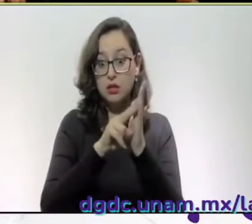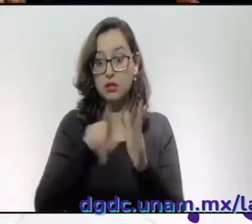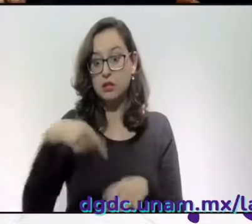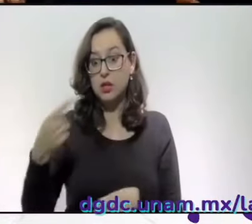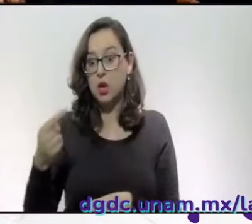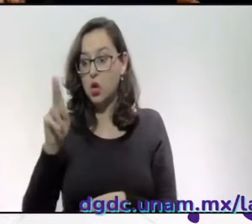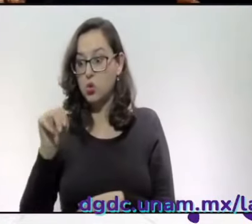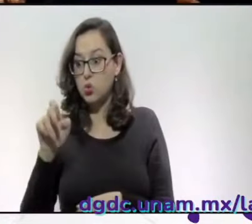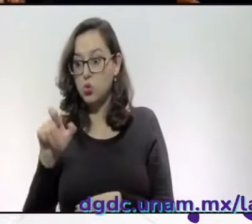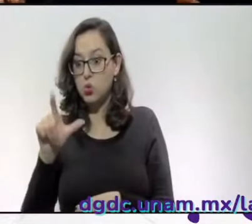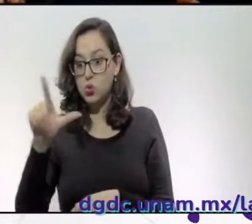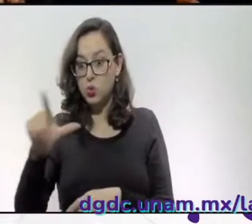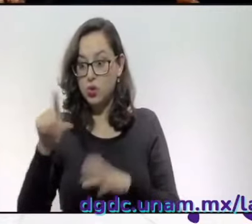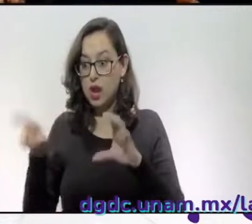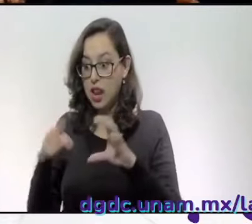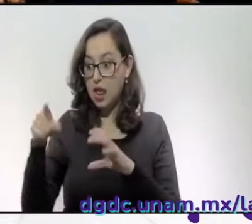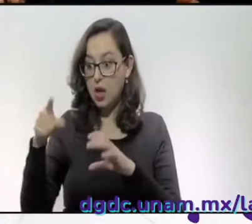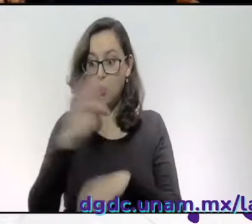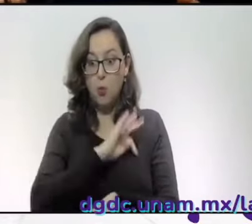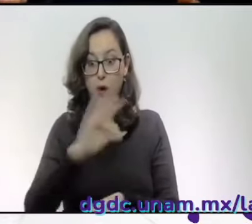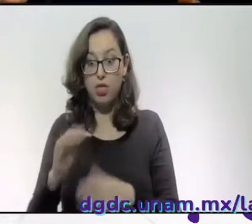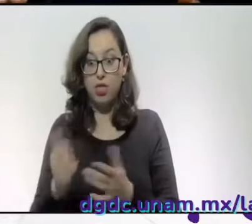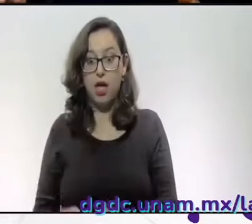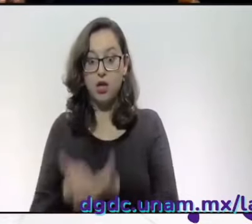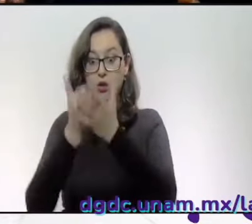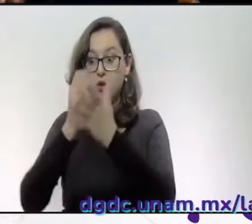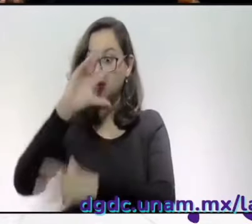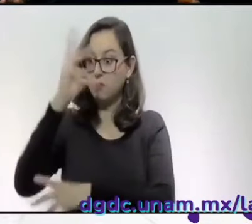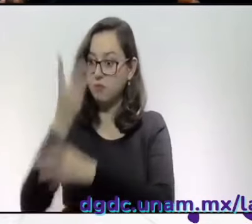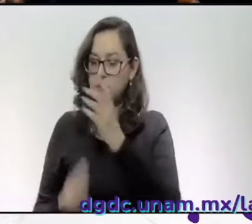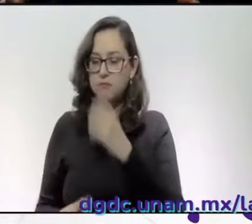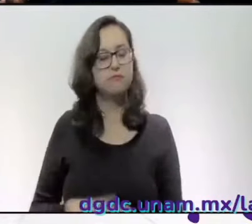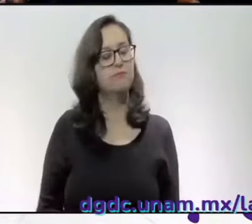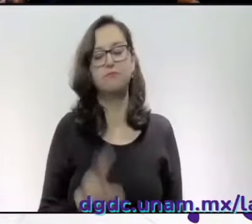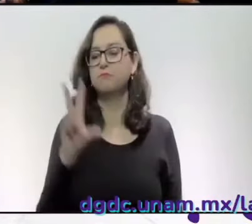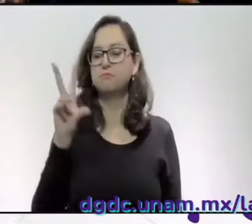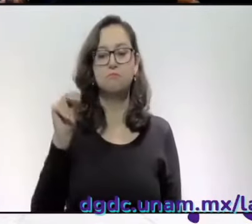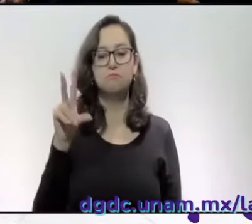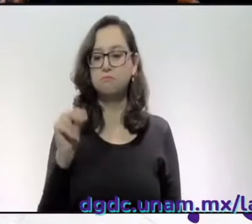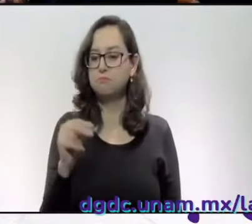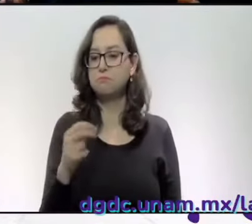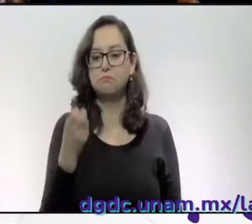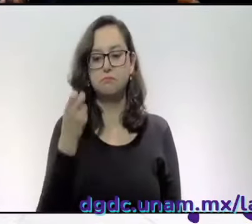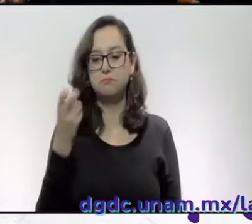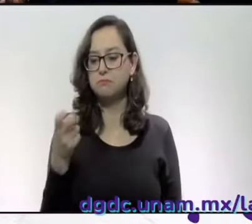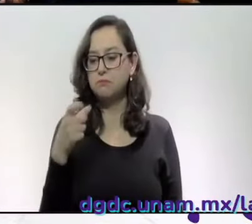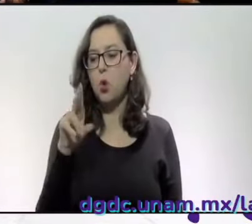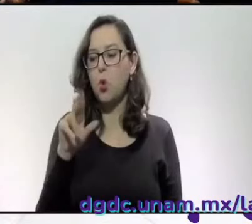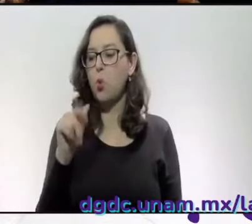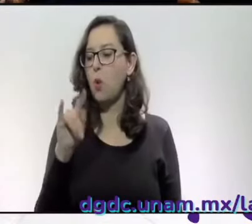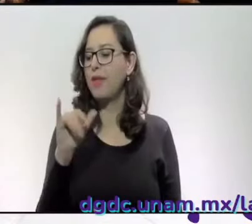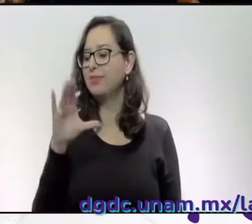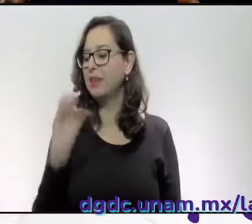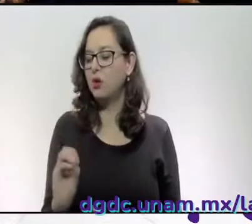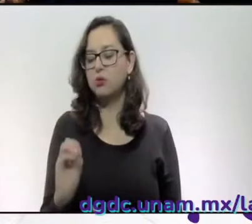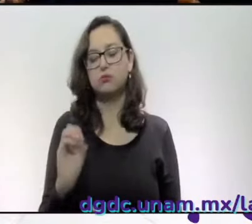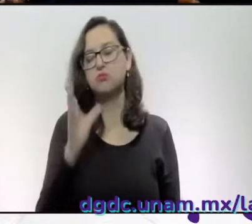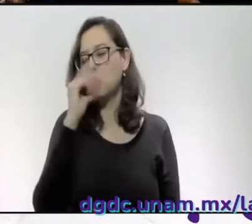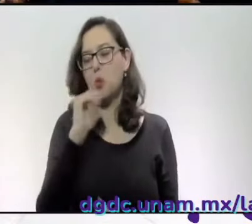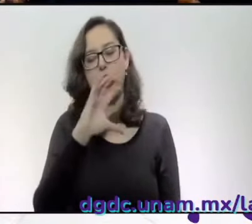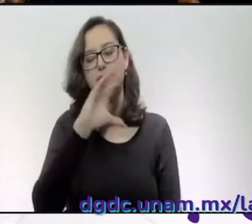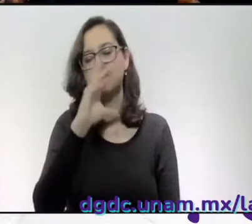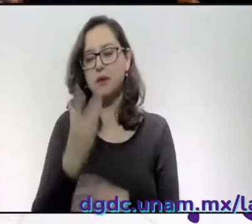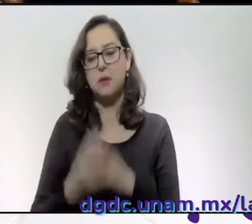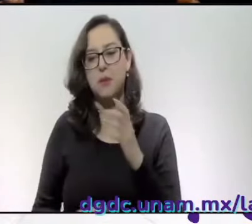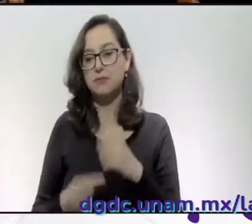Con el efecto túnel, no. El efecto túnel es a nivel cuántico y es realmente para cosas muy pequeñas, ¿no? Escapar de un agujero negro